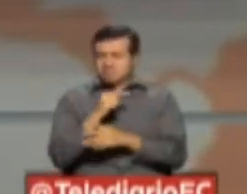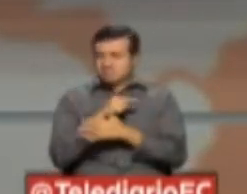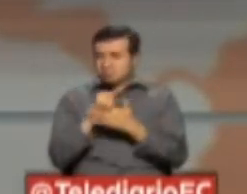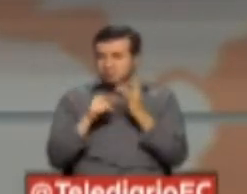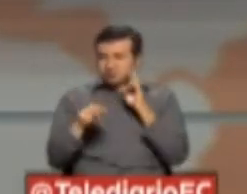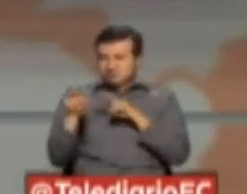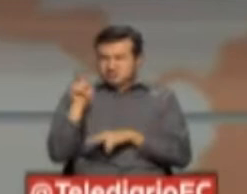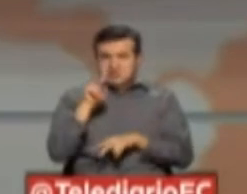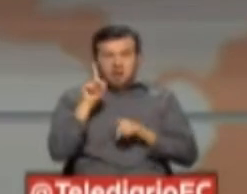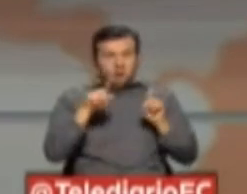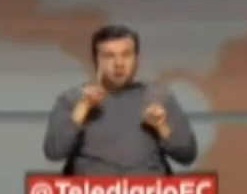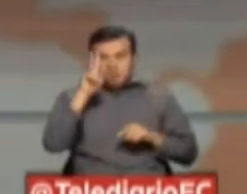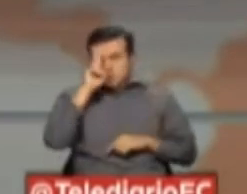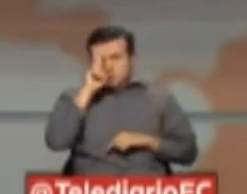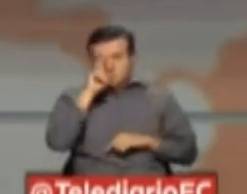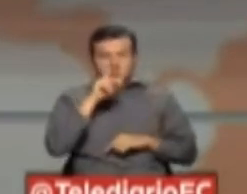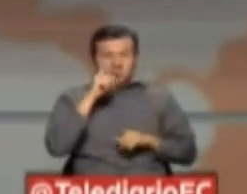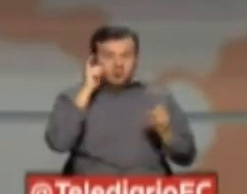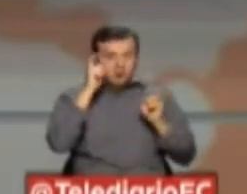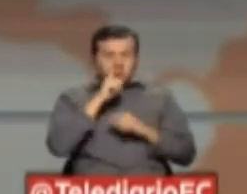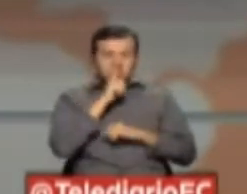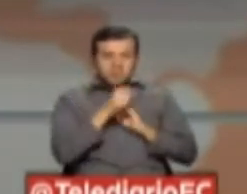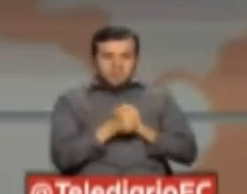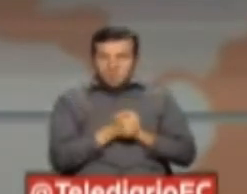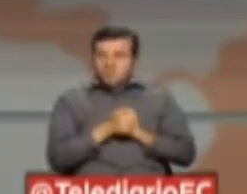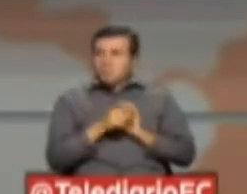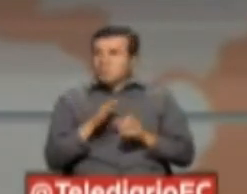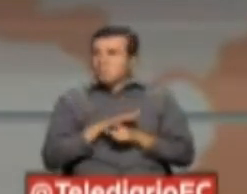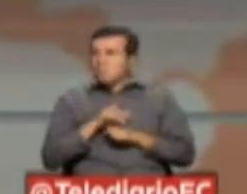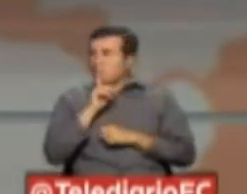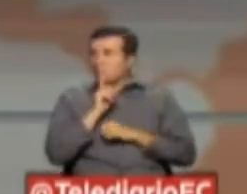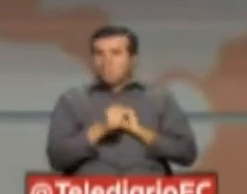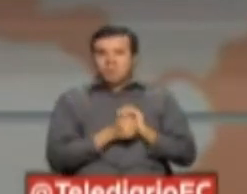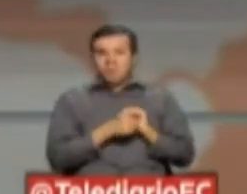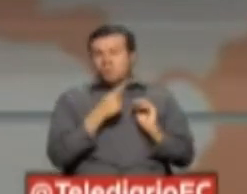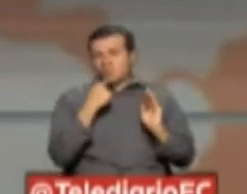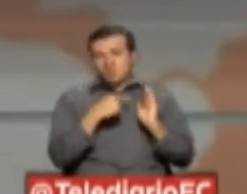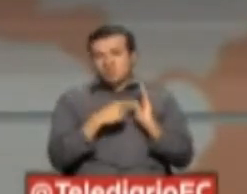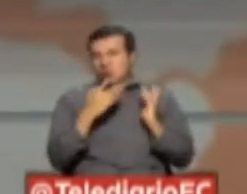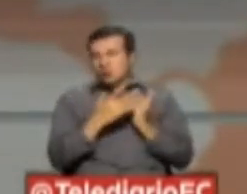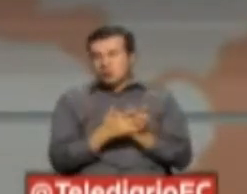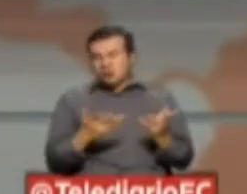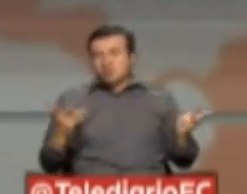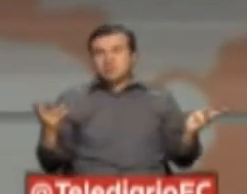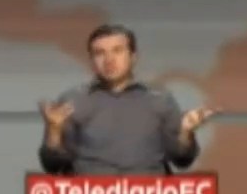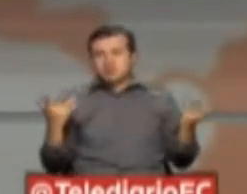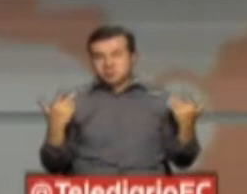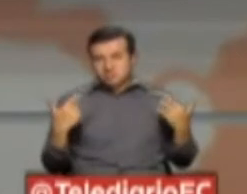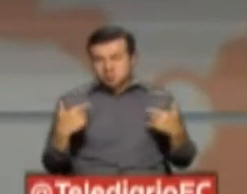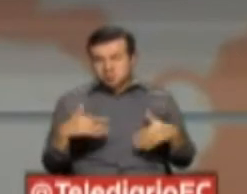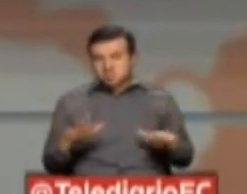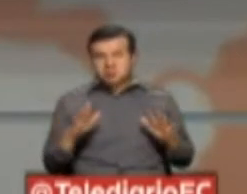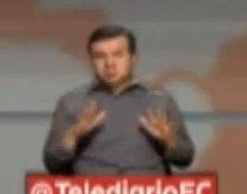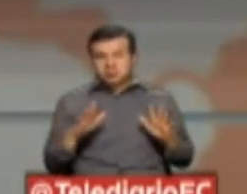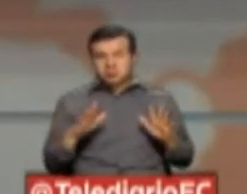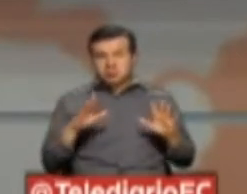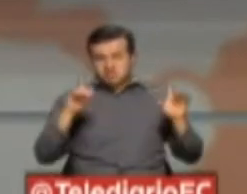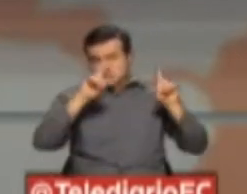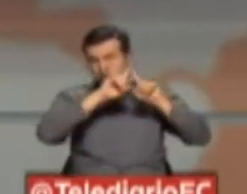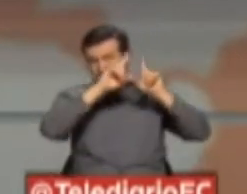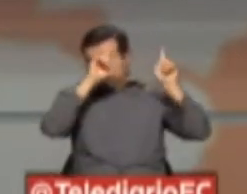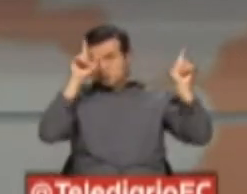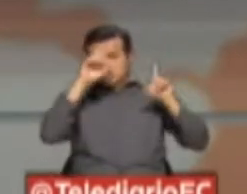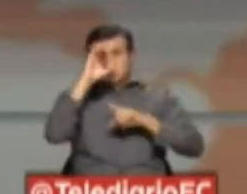evaden controles tanto locales y en este caso en el que se dio de esta compañía